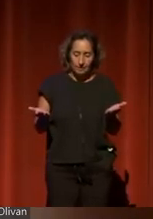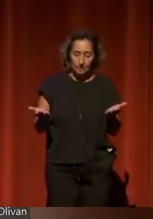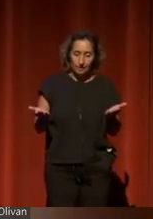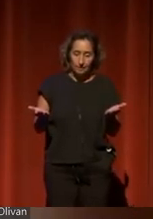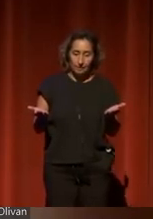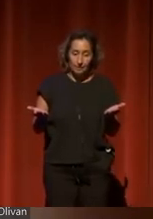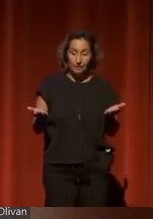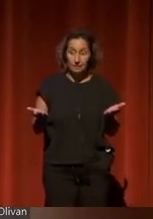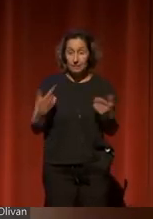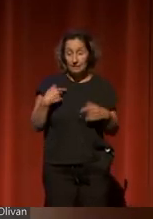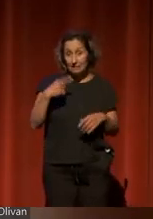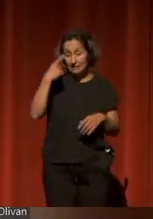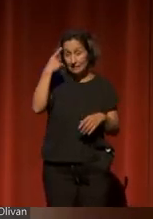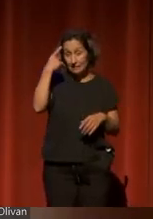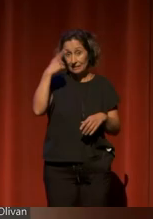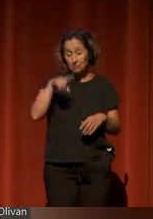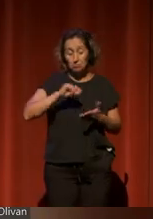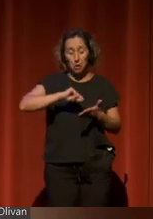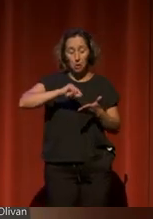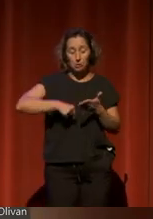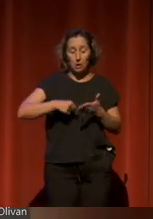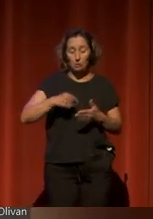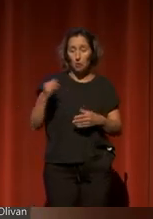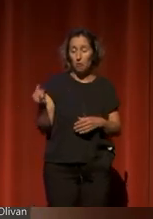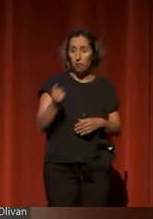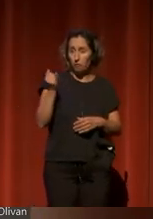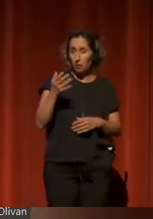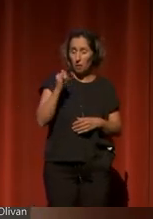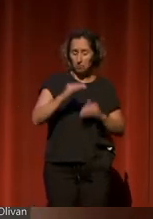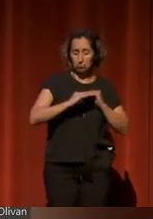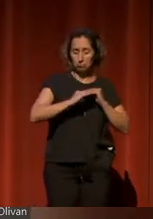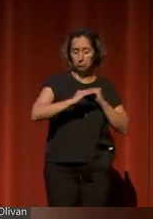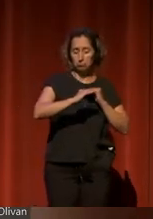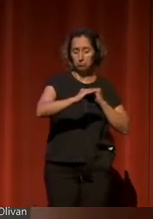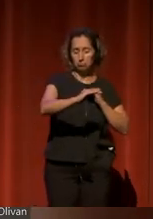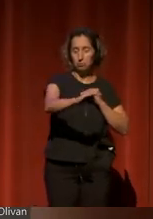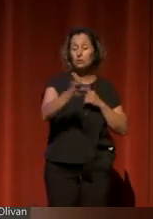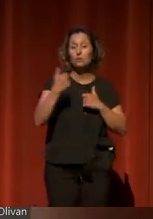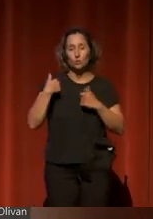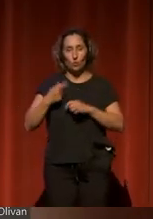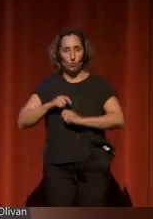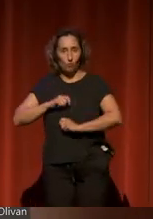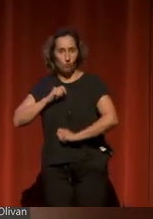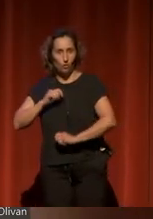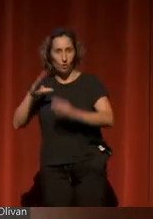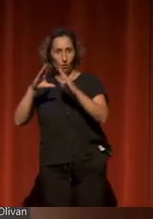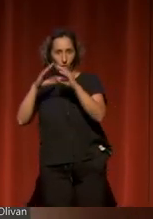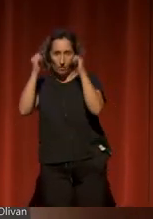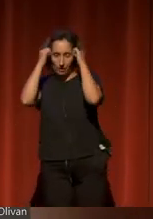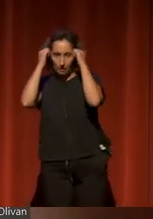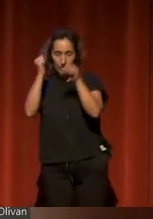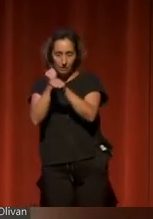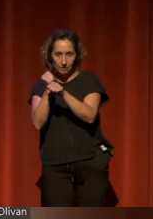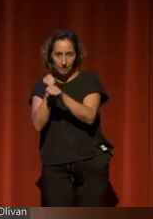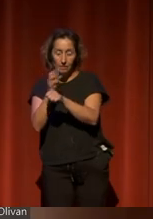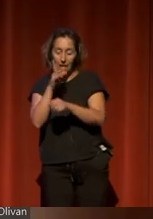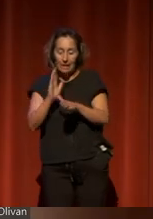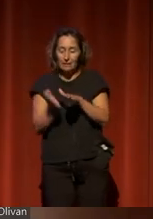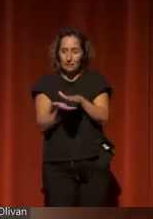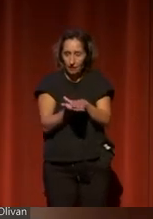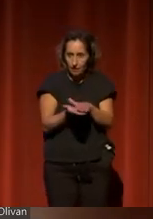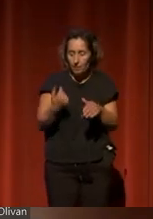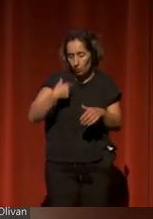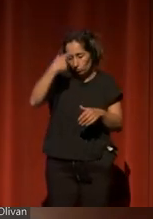el saberte con un contrato fijo y también ha funciona la carrera por cierto vamos era y lo s que estoy en excedencia